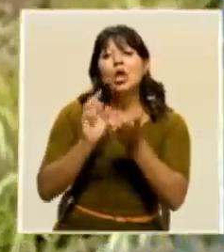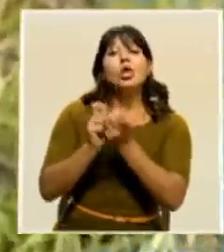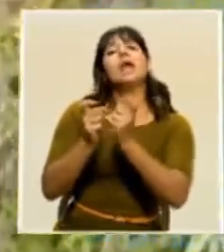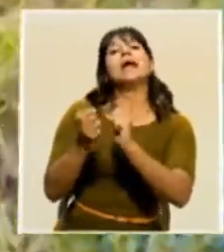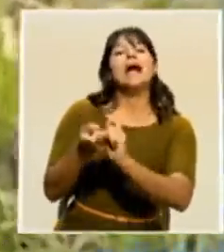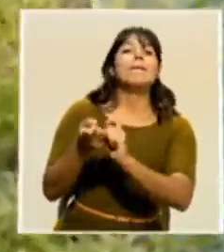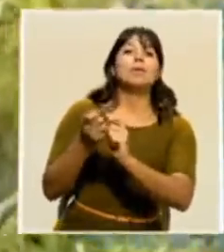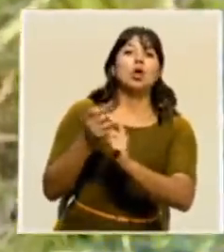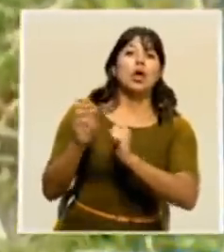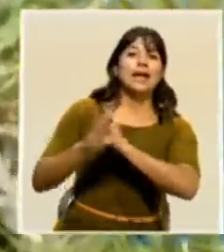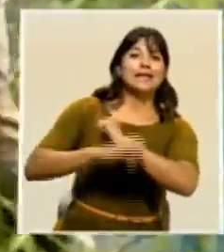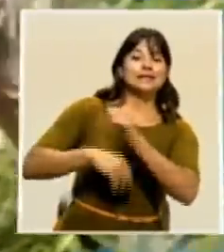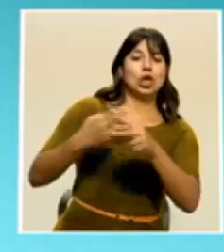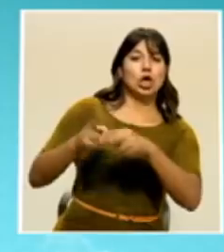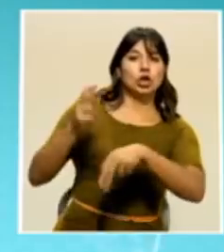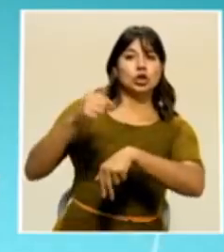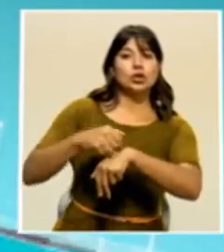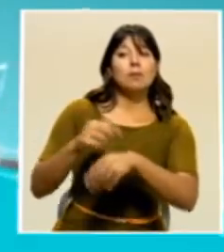prisión preventiva.